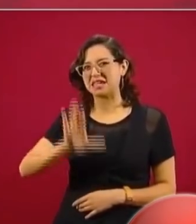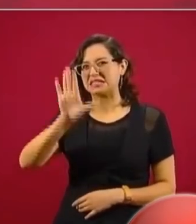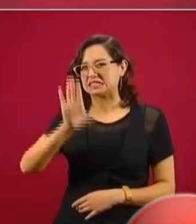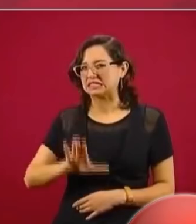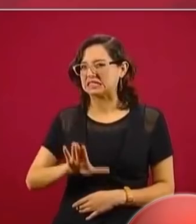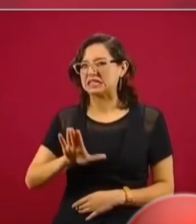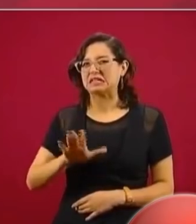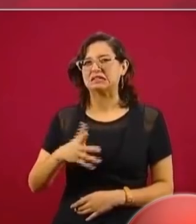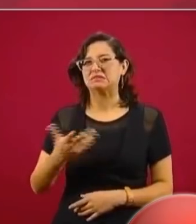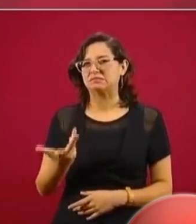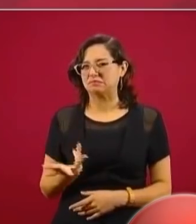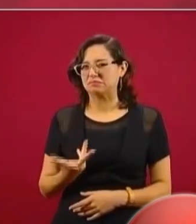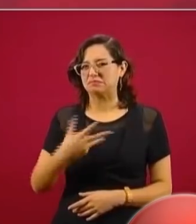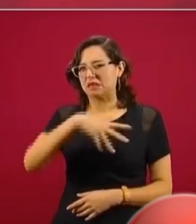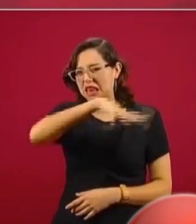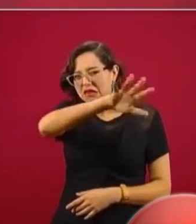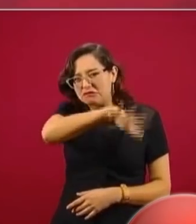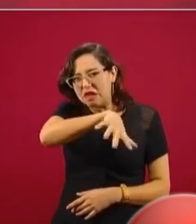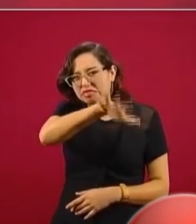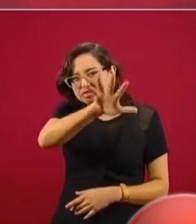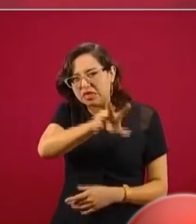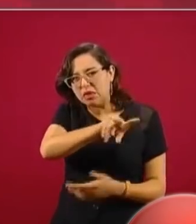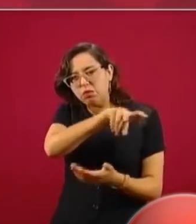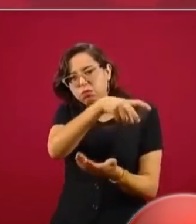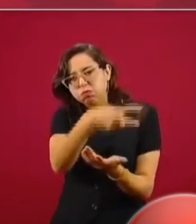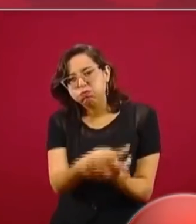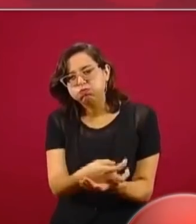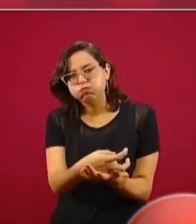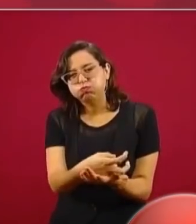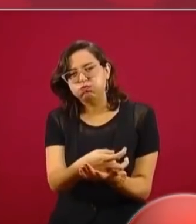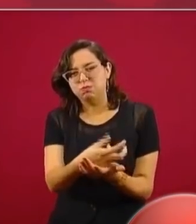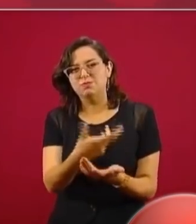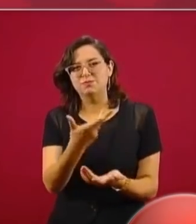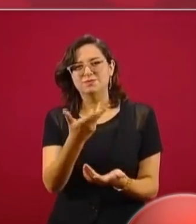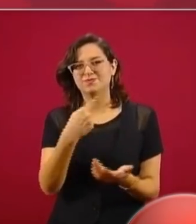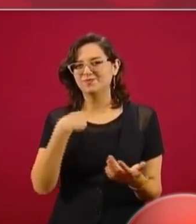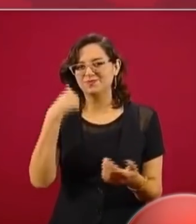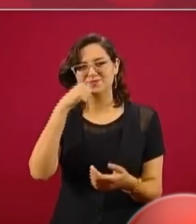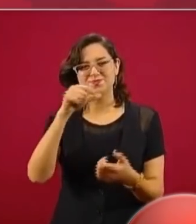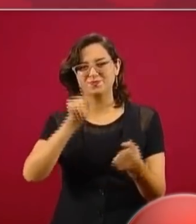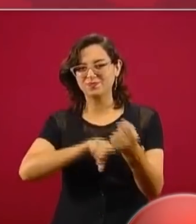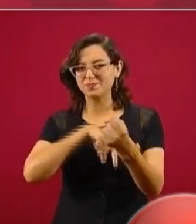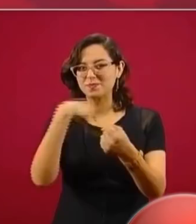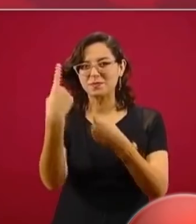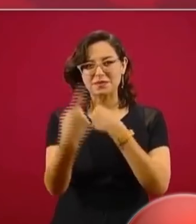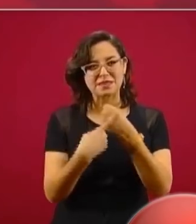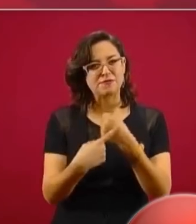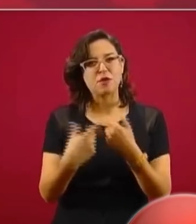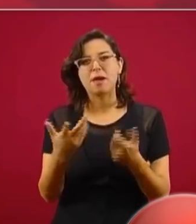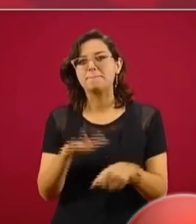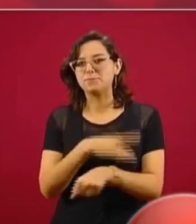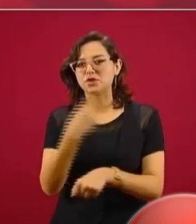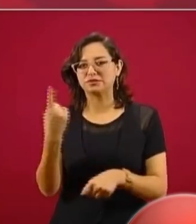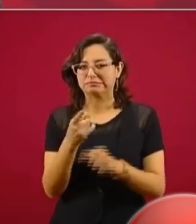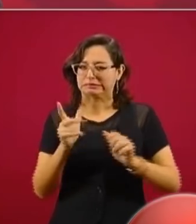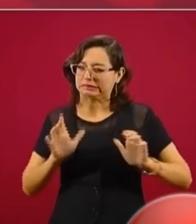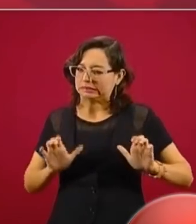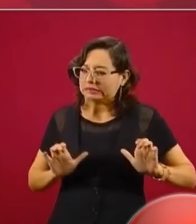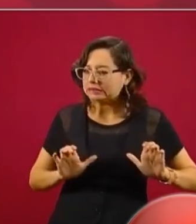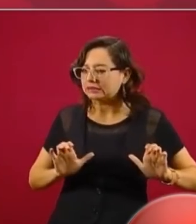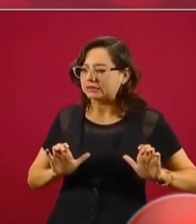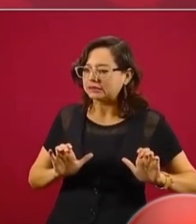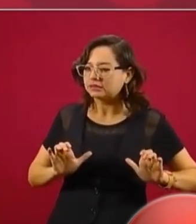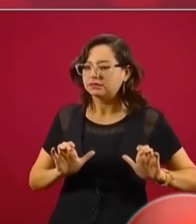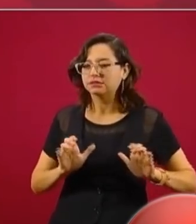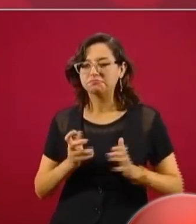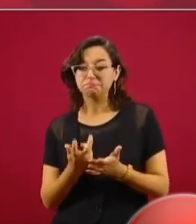sigue costando trabajo empujarlo, pero como estamos dedicados a eso, pues ahí va caminando el elefante. Y además nos está